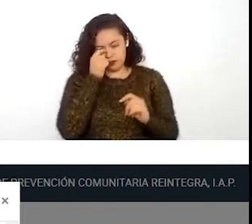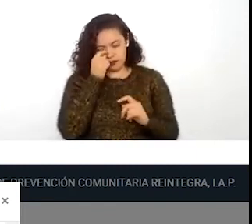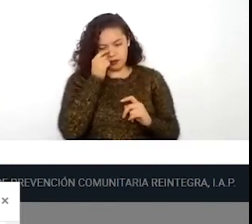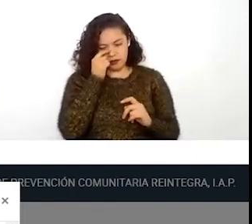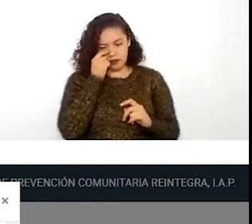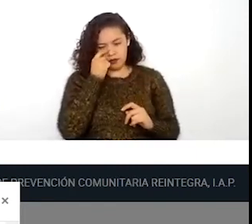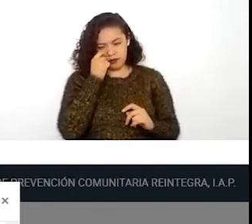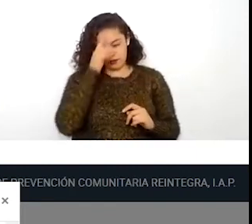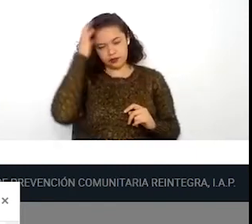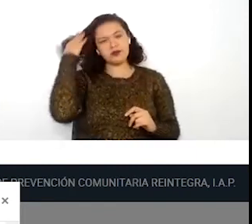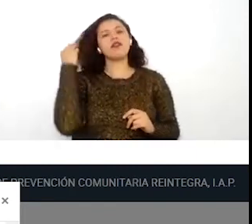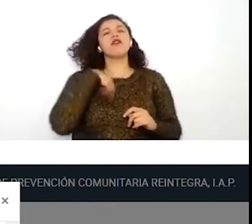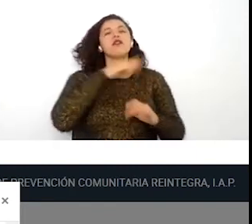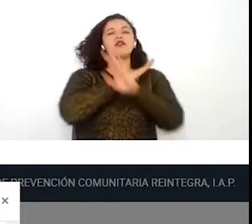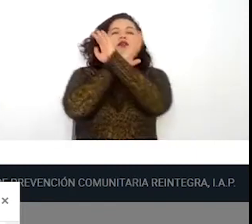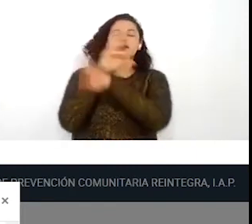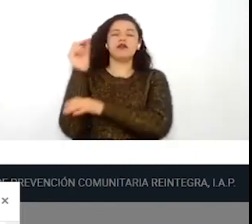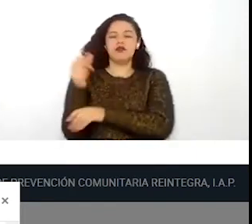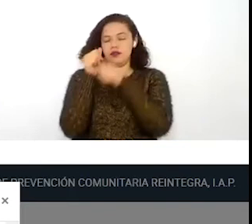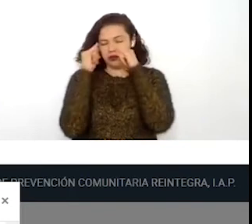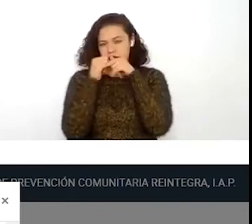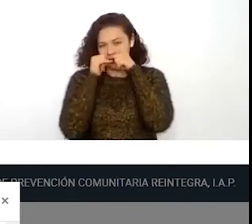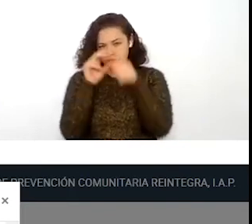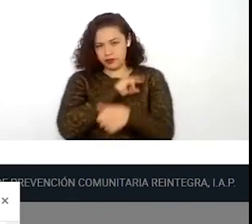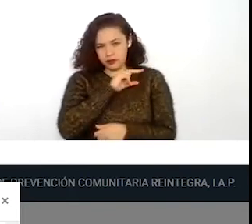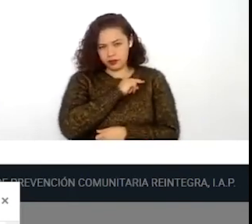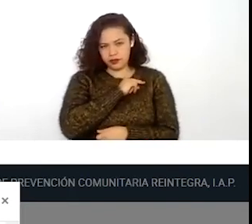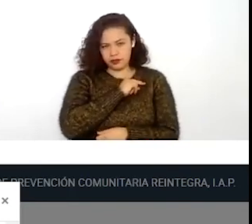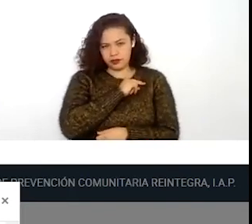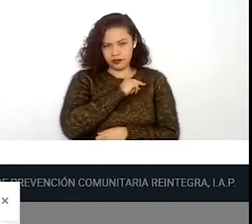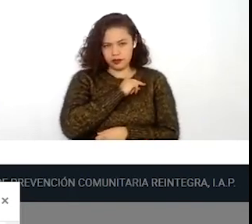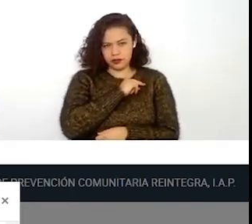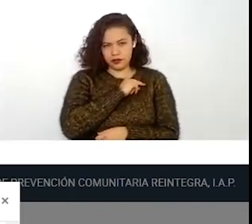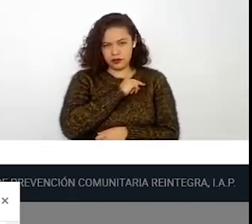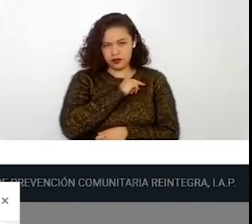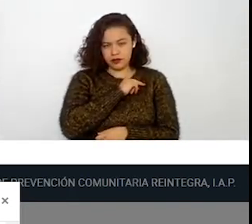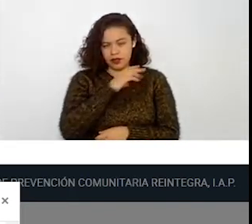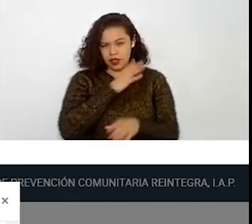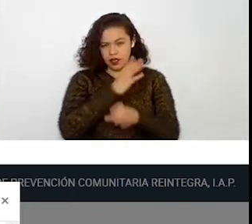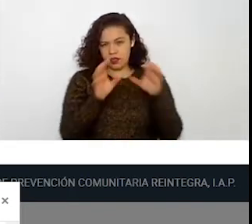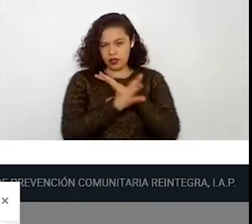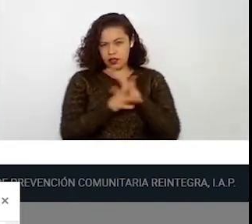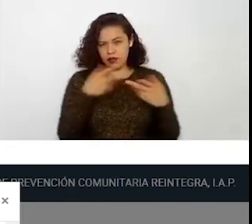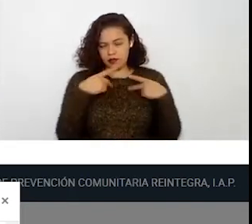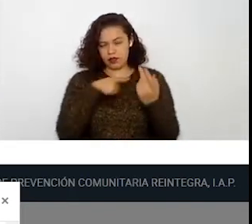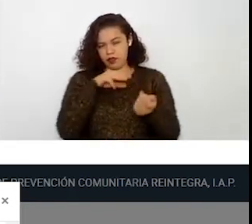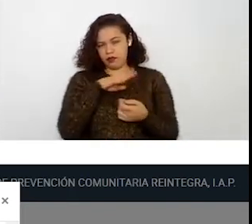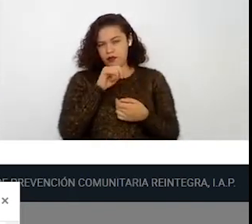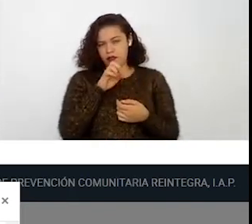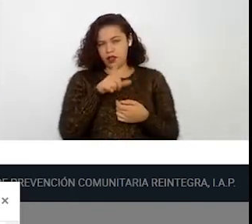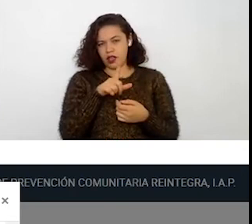no restringidos instrucciones asistencia bueno la solución pero aquí dice en especie persona moral